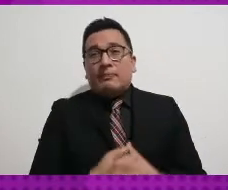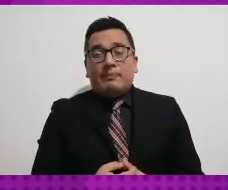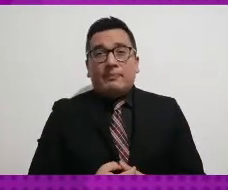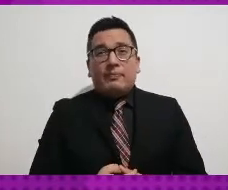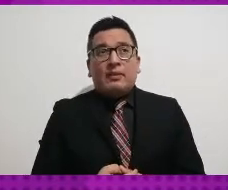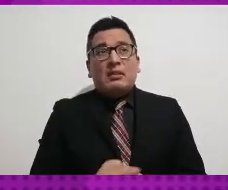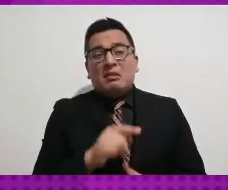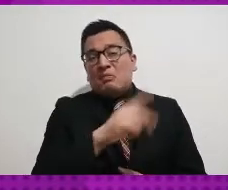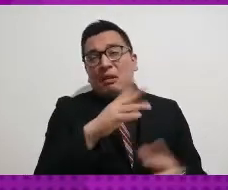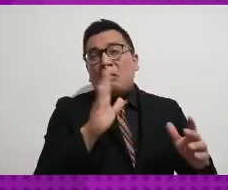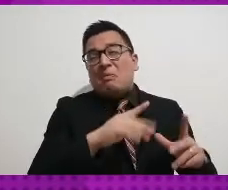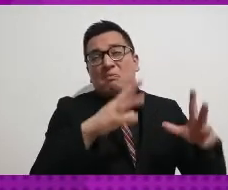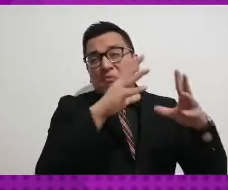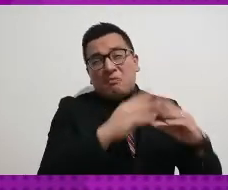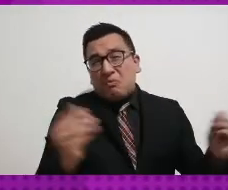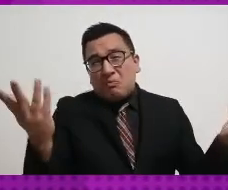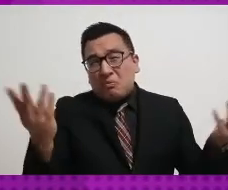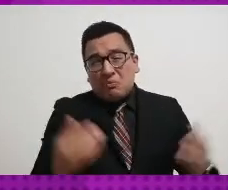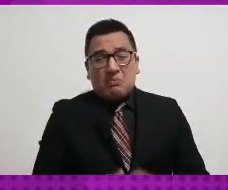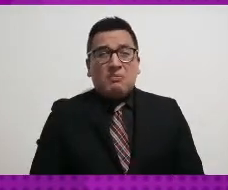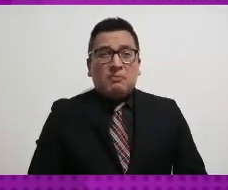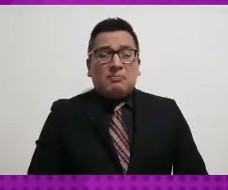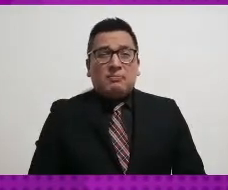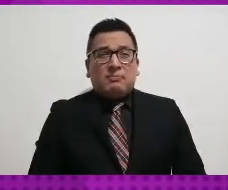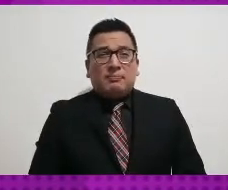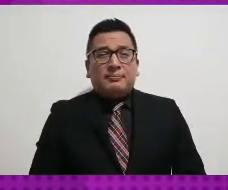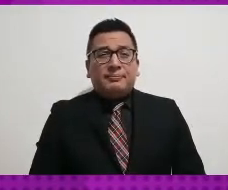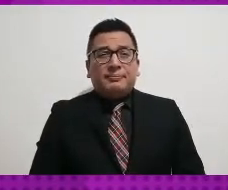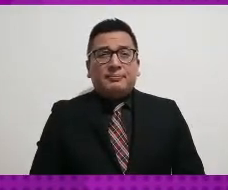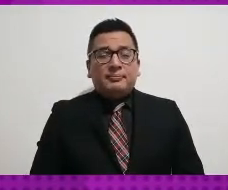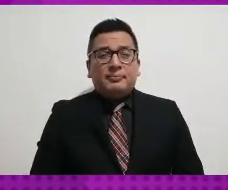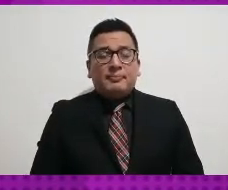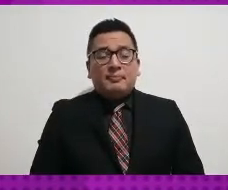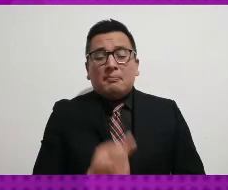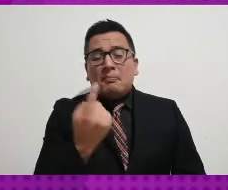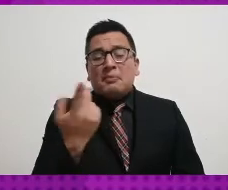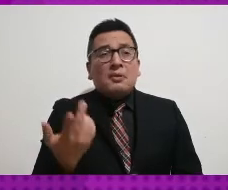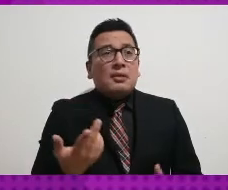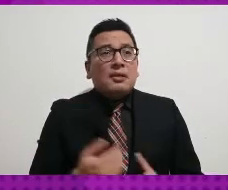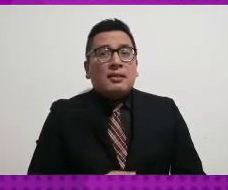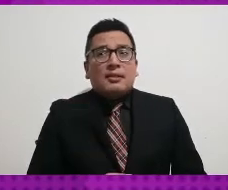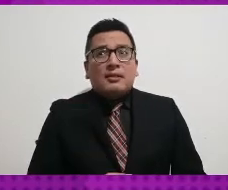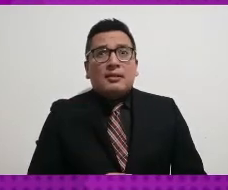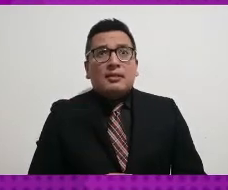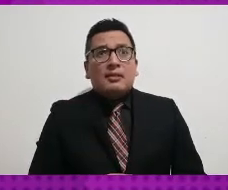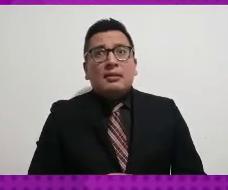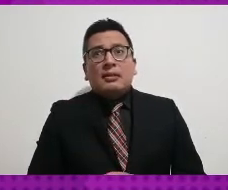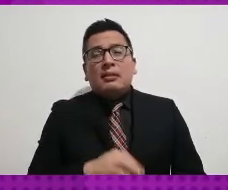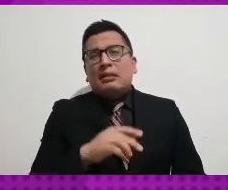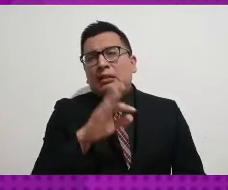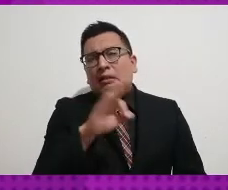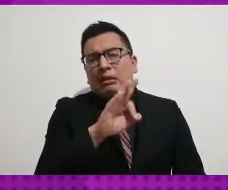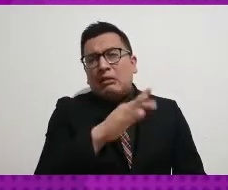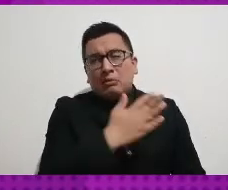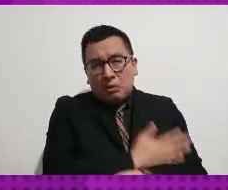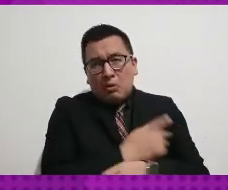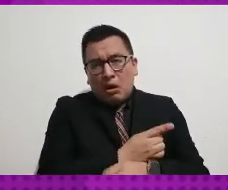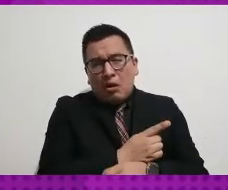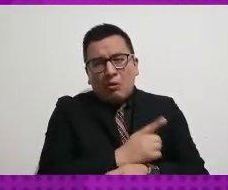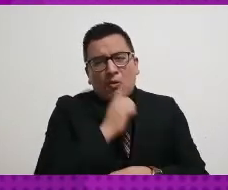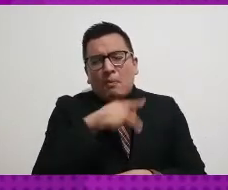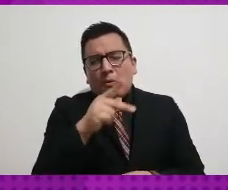de desaparición, si se me permite decirlo de esa manera, por aspectos no precisamente de transparencia, sino